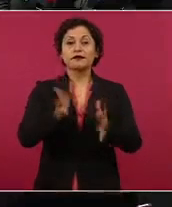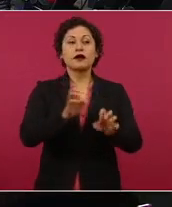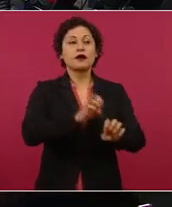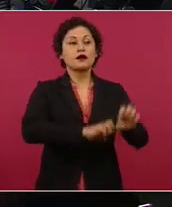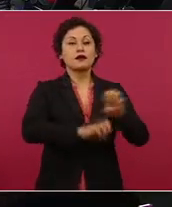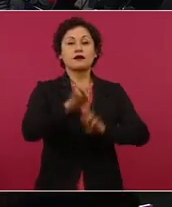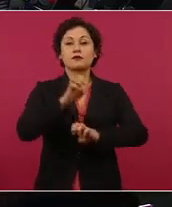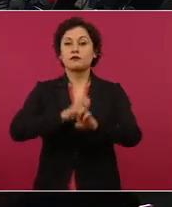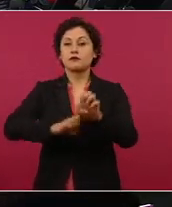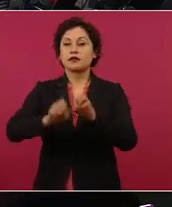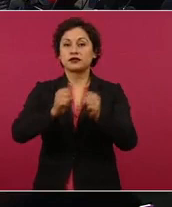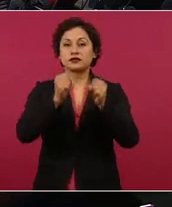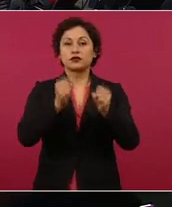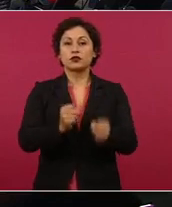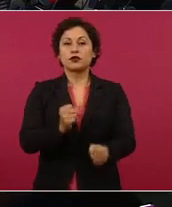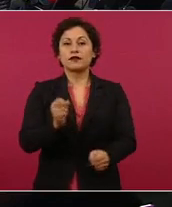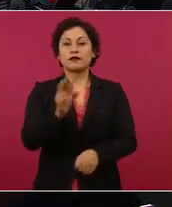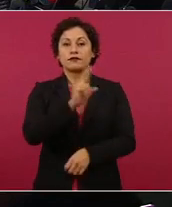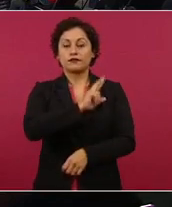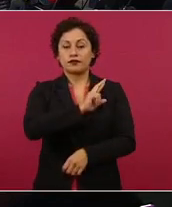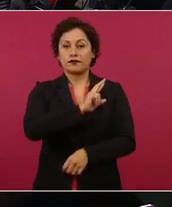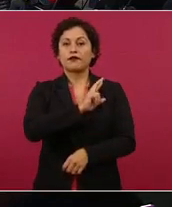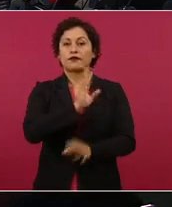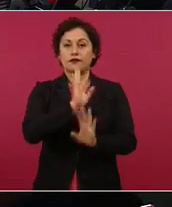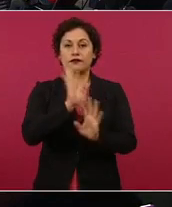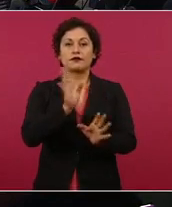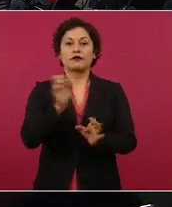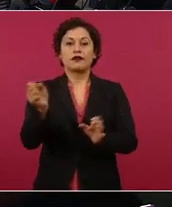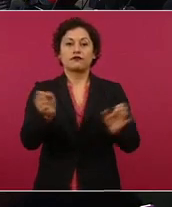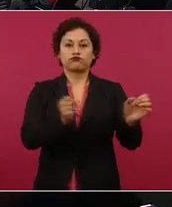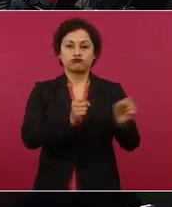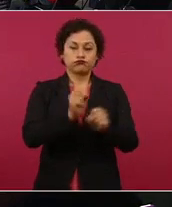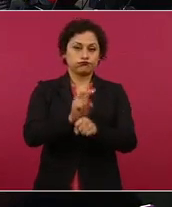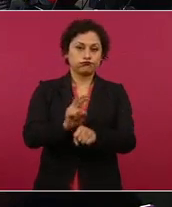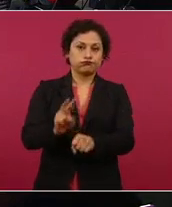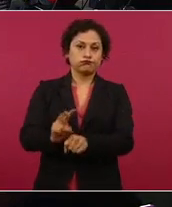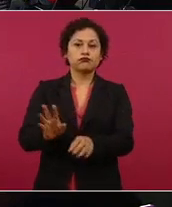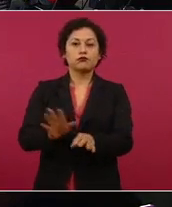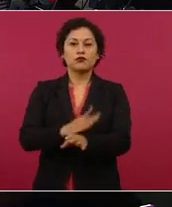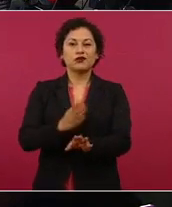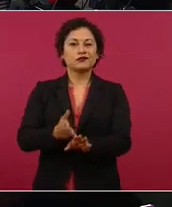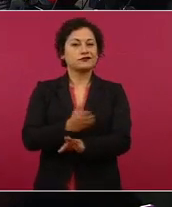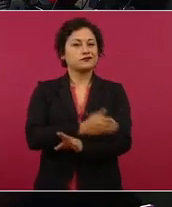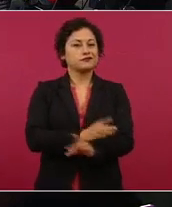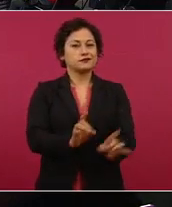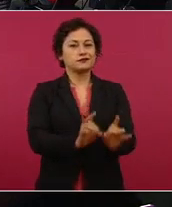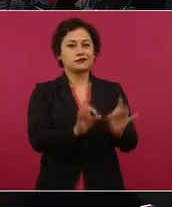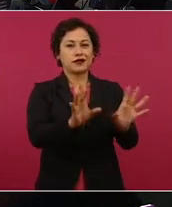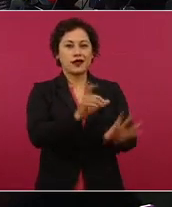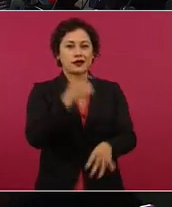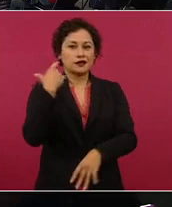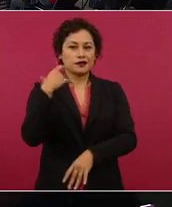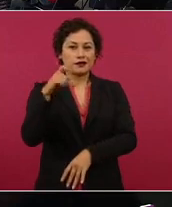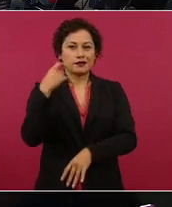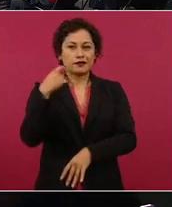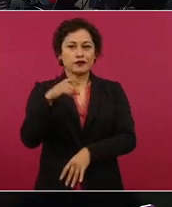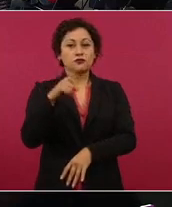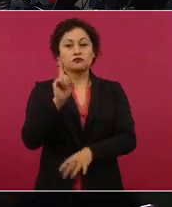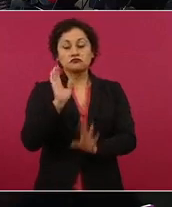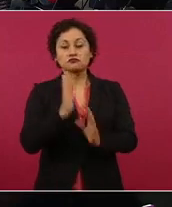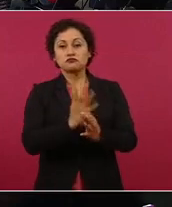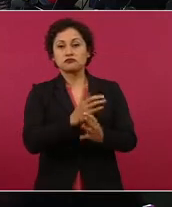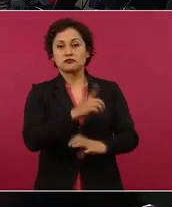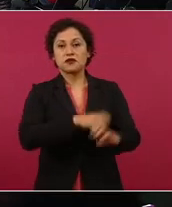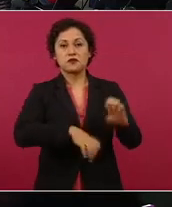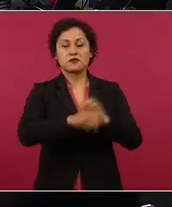de seguridad privada para que no pase lo que ocurrió en el Estadio Corregidora, donde la supuesta empresa de seguridad,